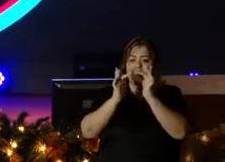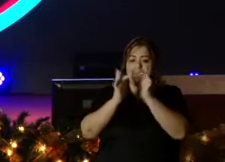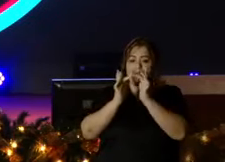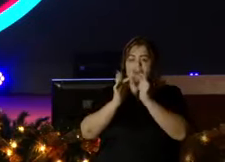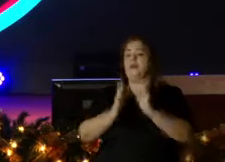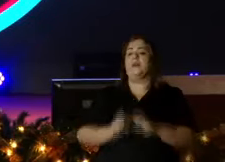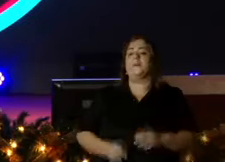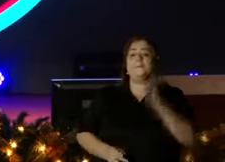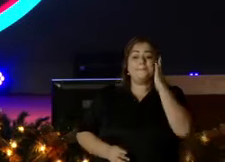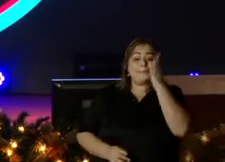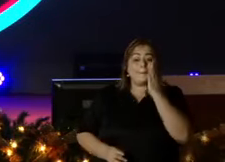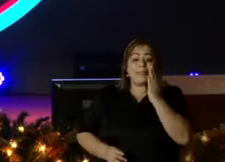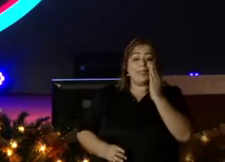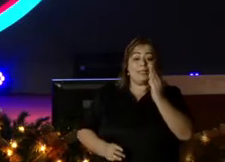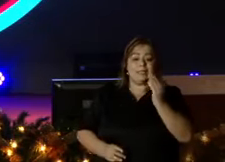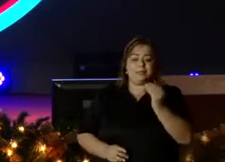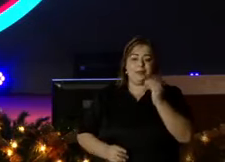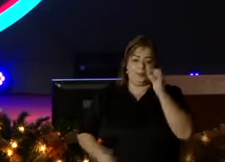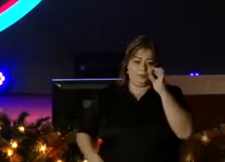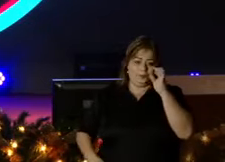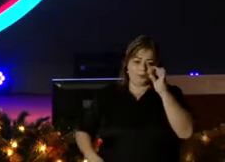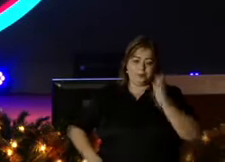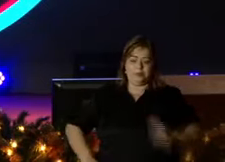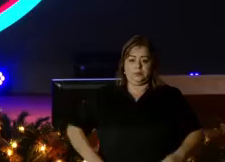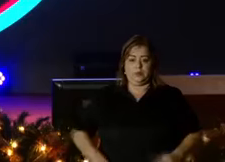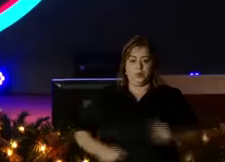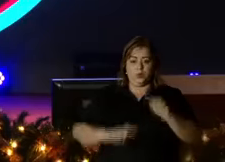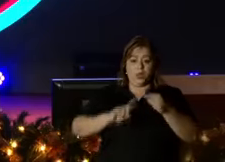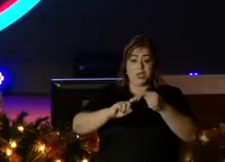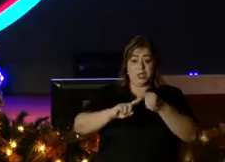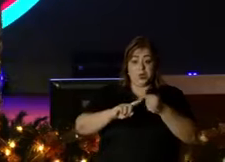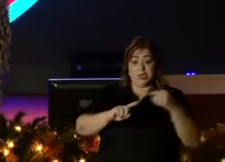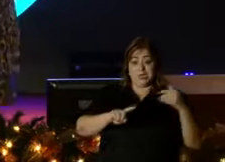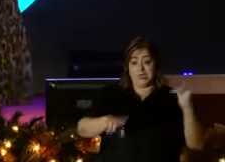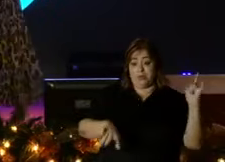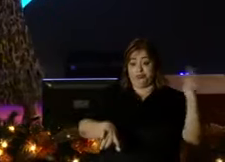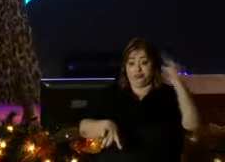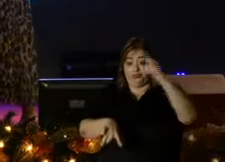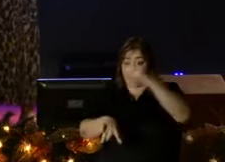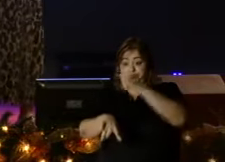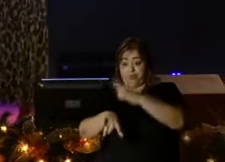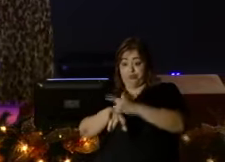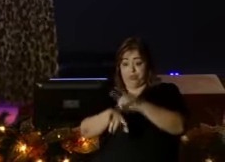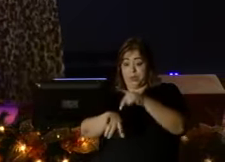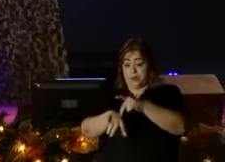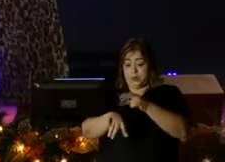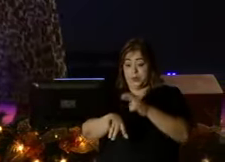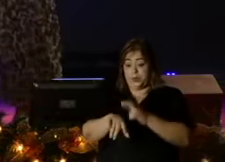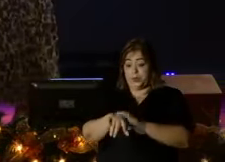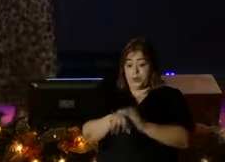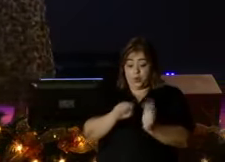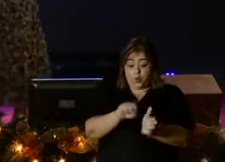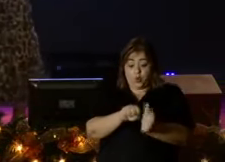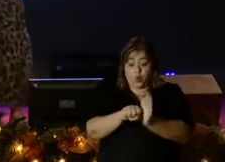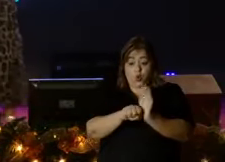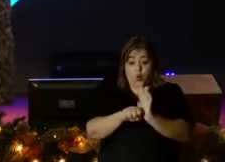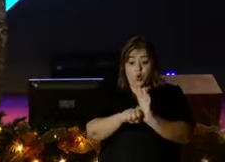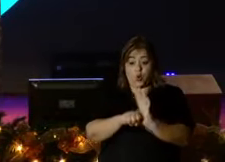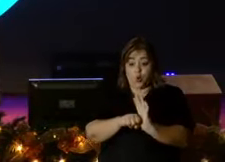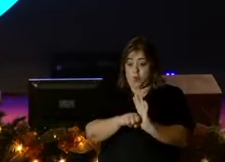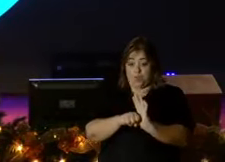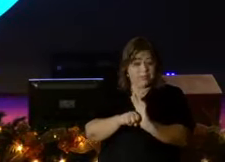bella. Y entonces, cuando ella viene a Puerto Rico con su prueba negativa, porque yo tengo que hacer la